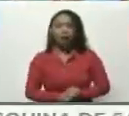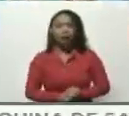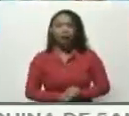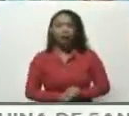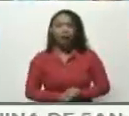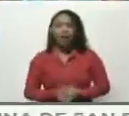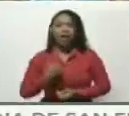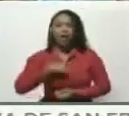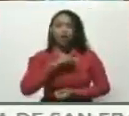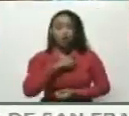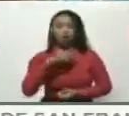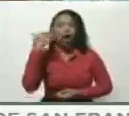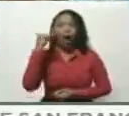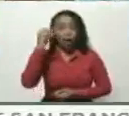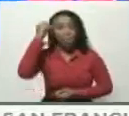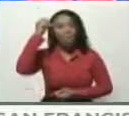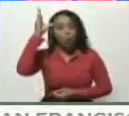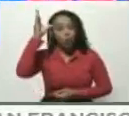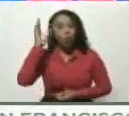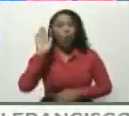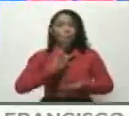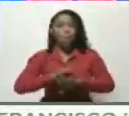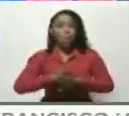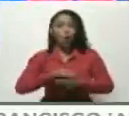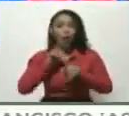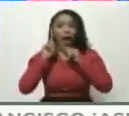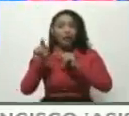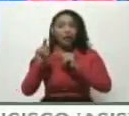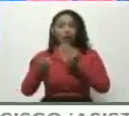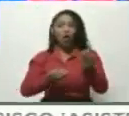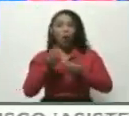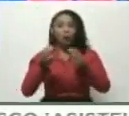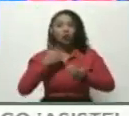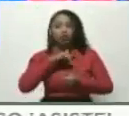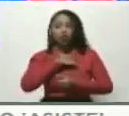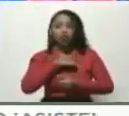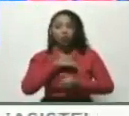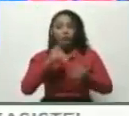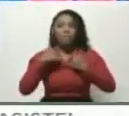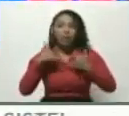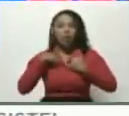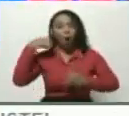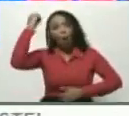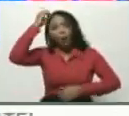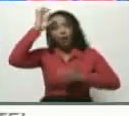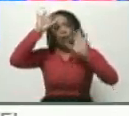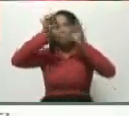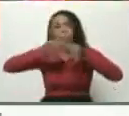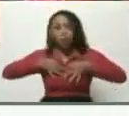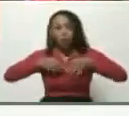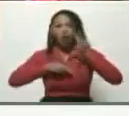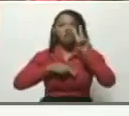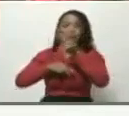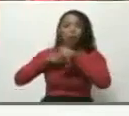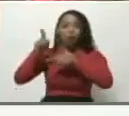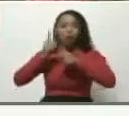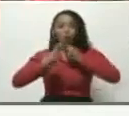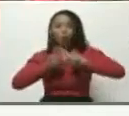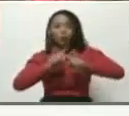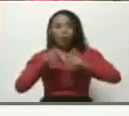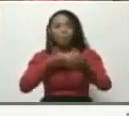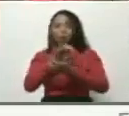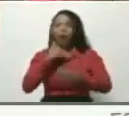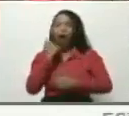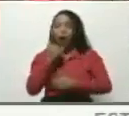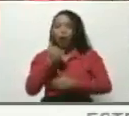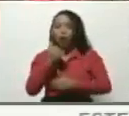Y estamos en capacidad, porque así como nosotros somos autocríticos y vemos estas cosas